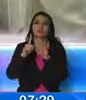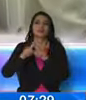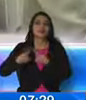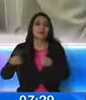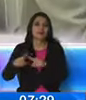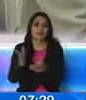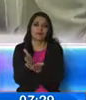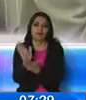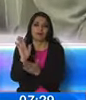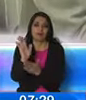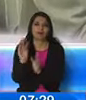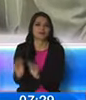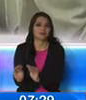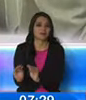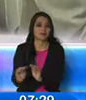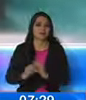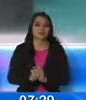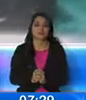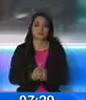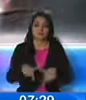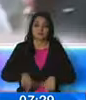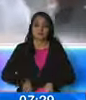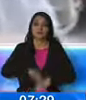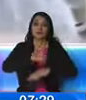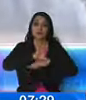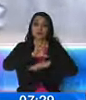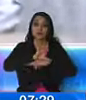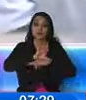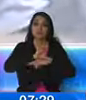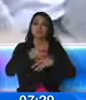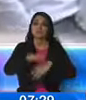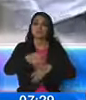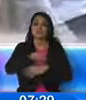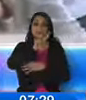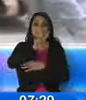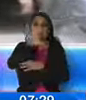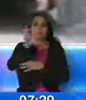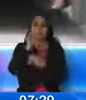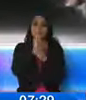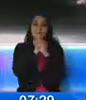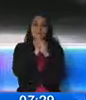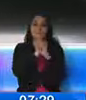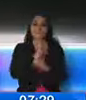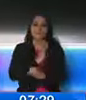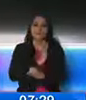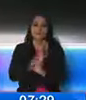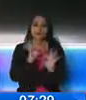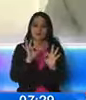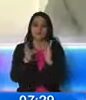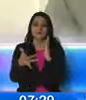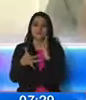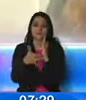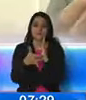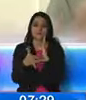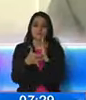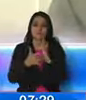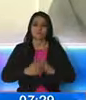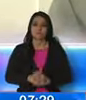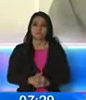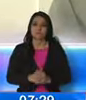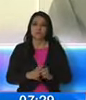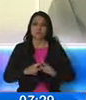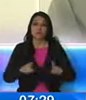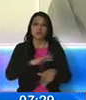universitarias. Espinosa afirma que en el país existen alrededor de 250 institutos técnicos y tecnológicos. Pero no todos